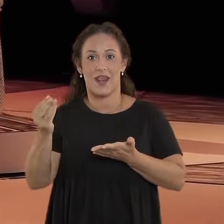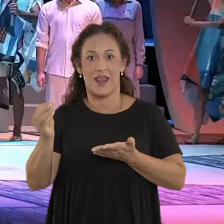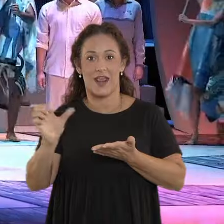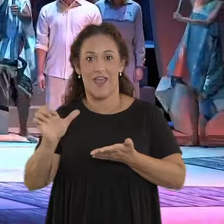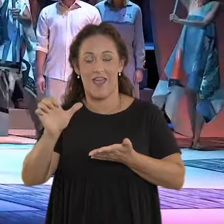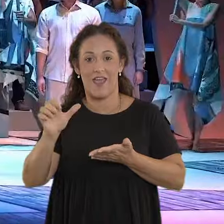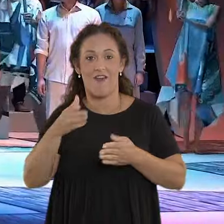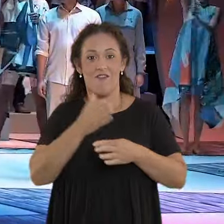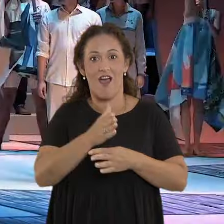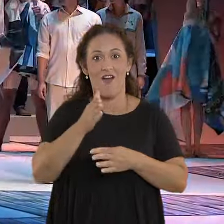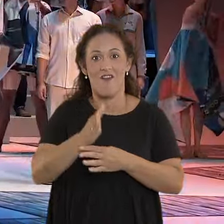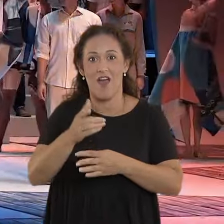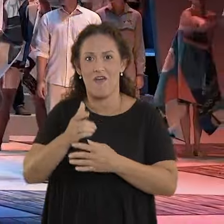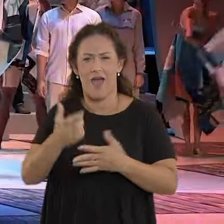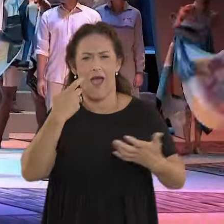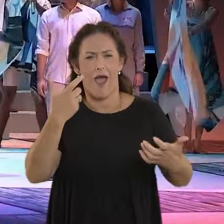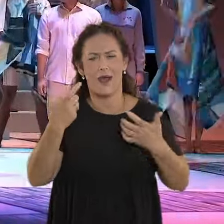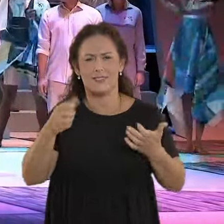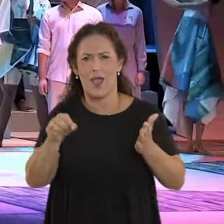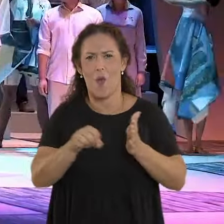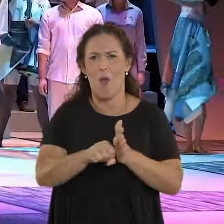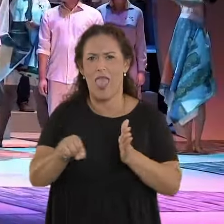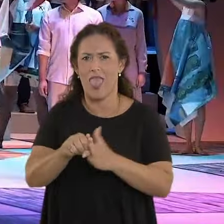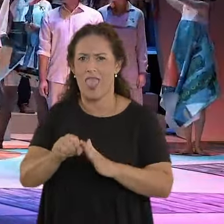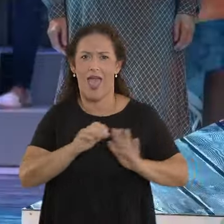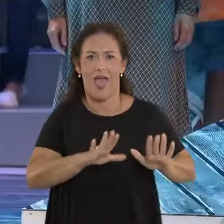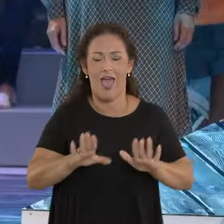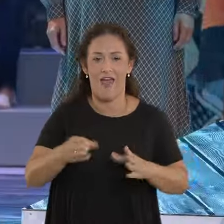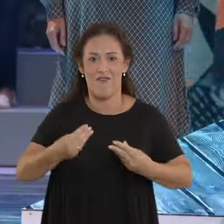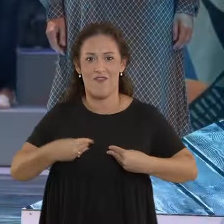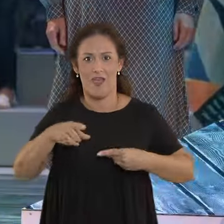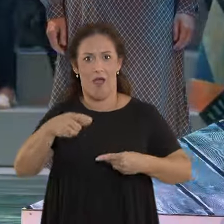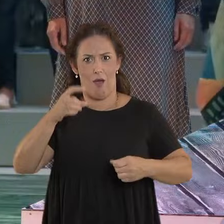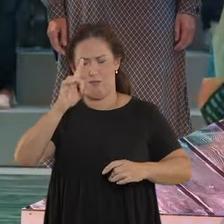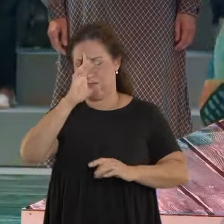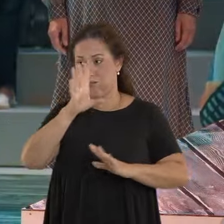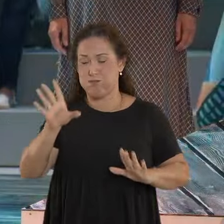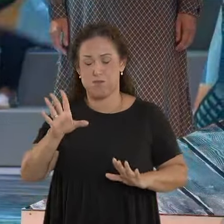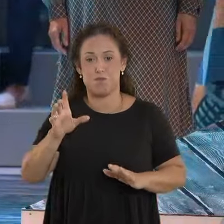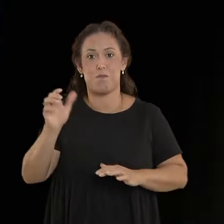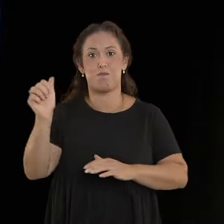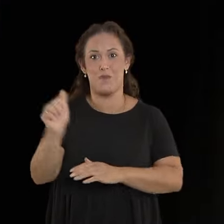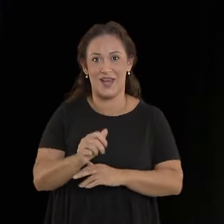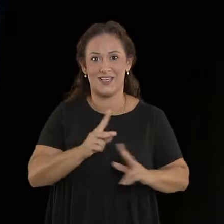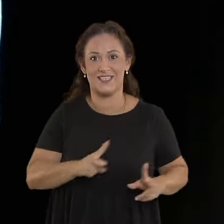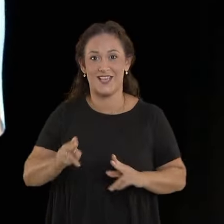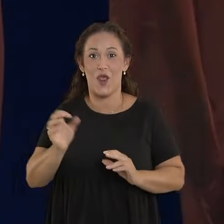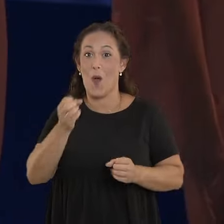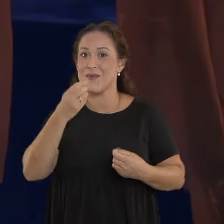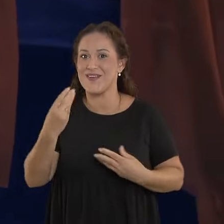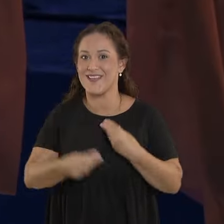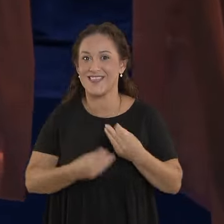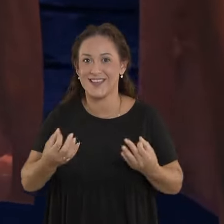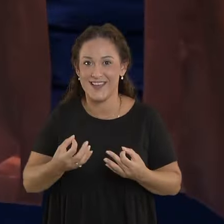rastro de arte por cada sitio por el que pasó. Su vida y obra son tan asombrosas que dan para ser una peli, una serie